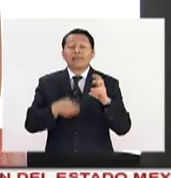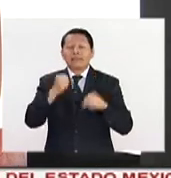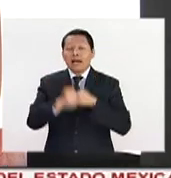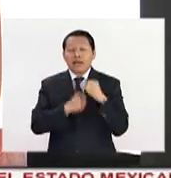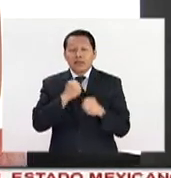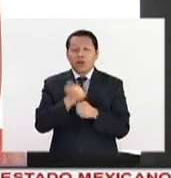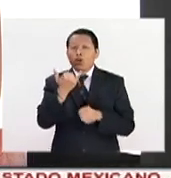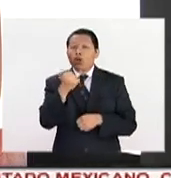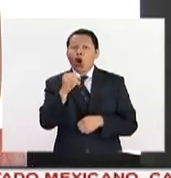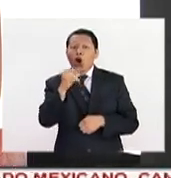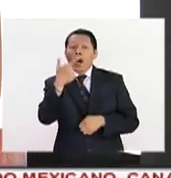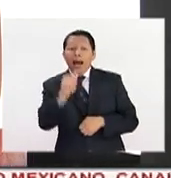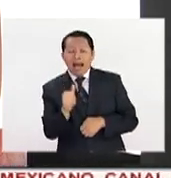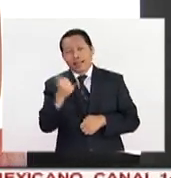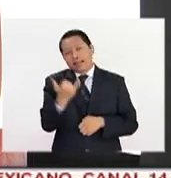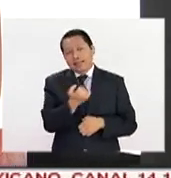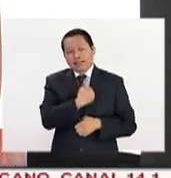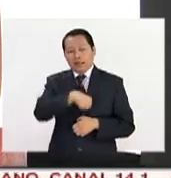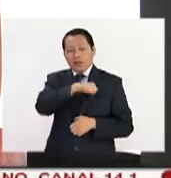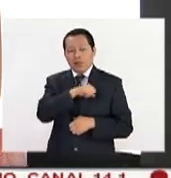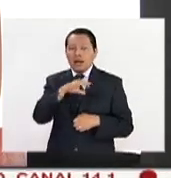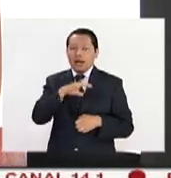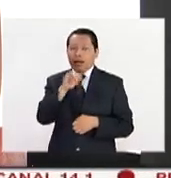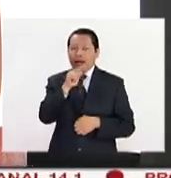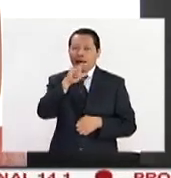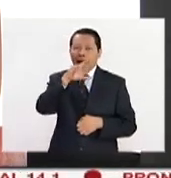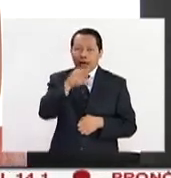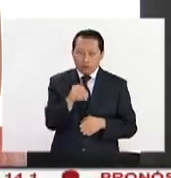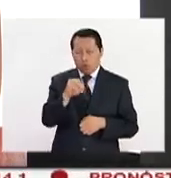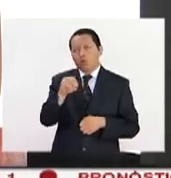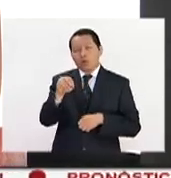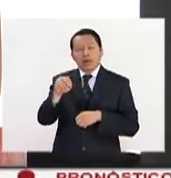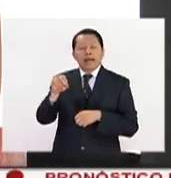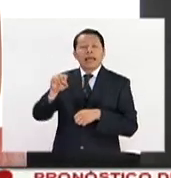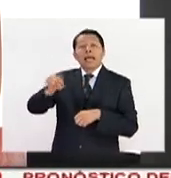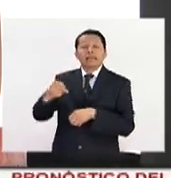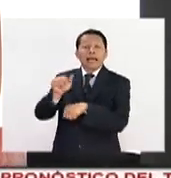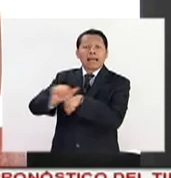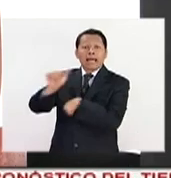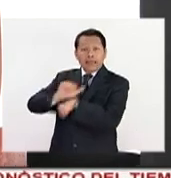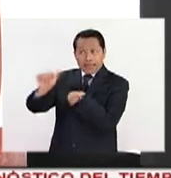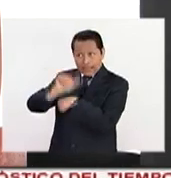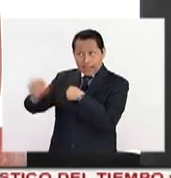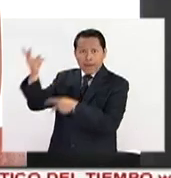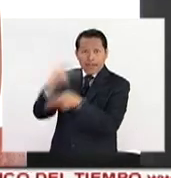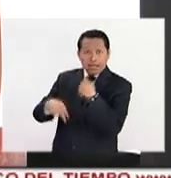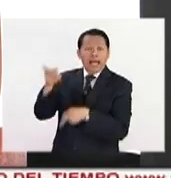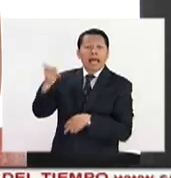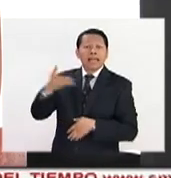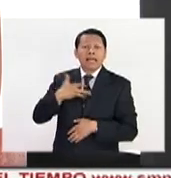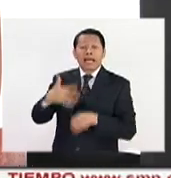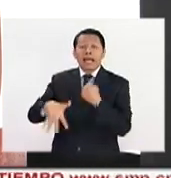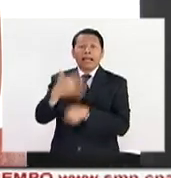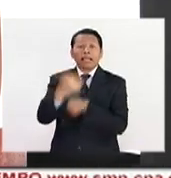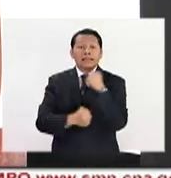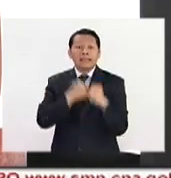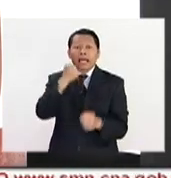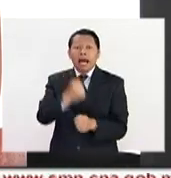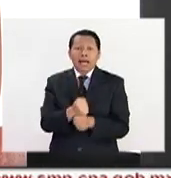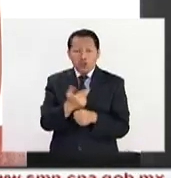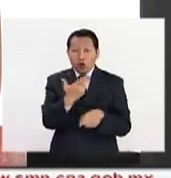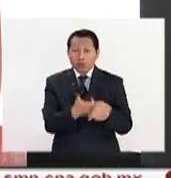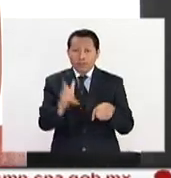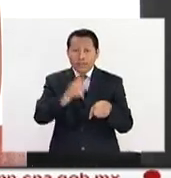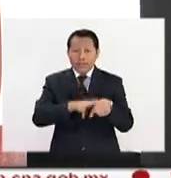yoga y la salud. Claro. Por lo tanto, viene Alejandro Chaul de Argentina, que él lleva 15 años trabajando en un hospital en